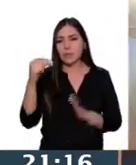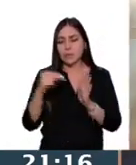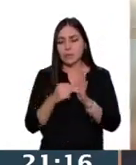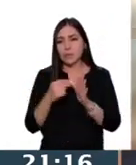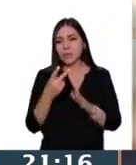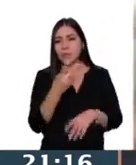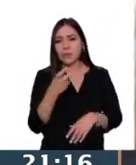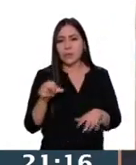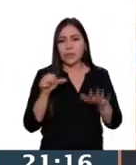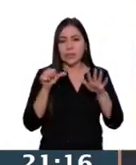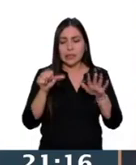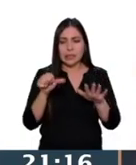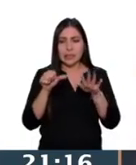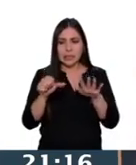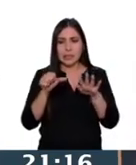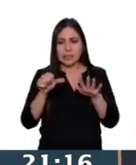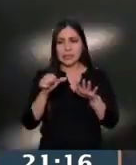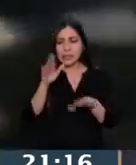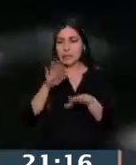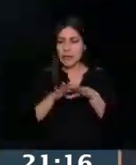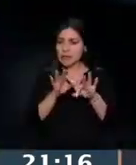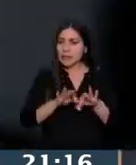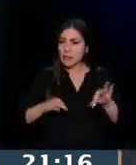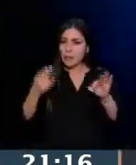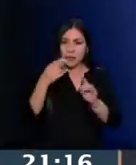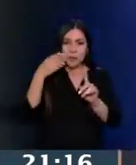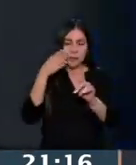2.216 eran objetivos prioritarios.